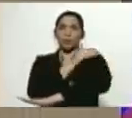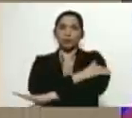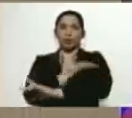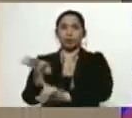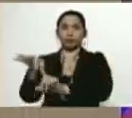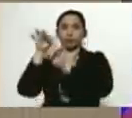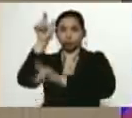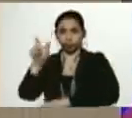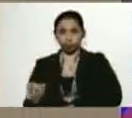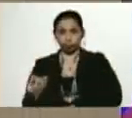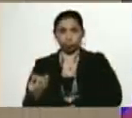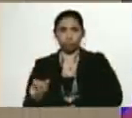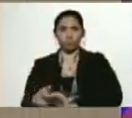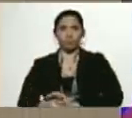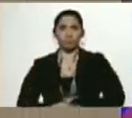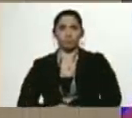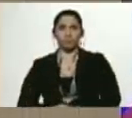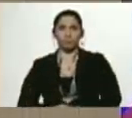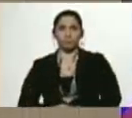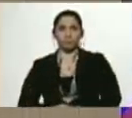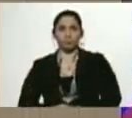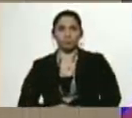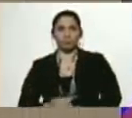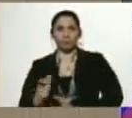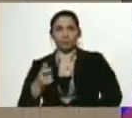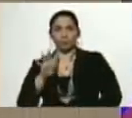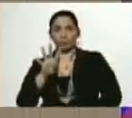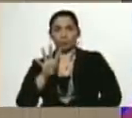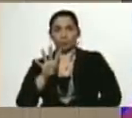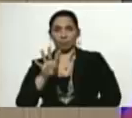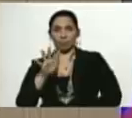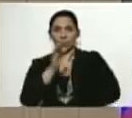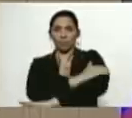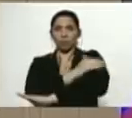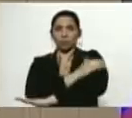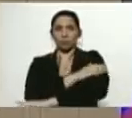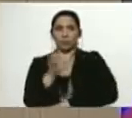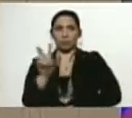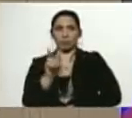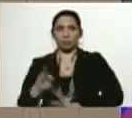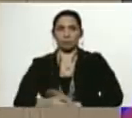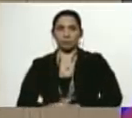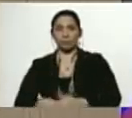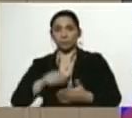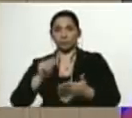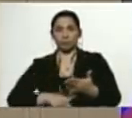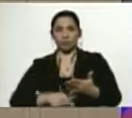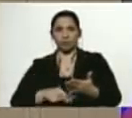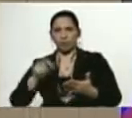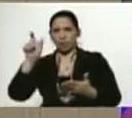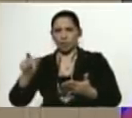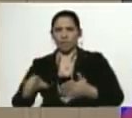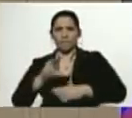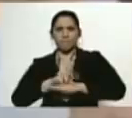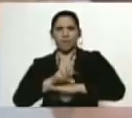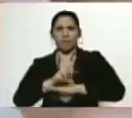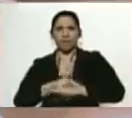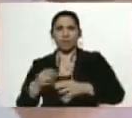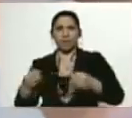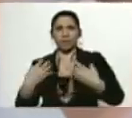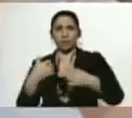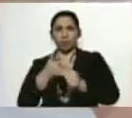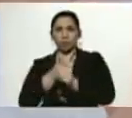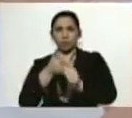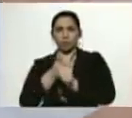por un sector del G4, de la oposición venezolana, firma un médico infectólogo que es